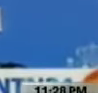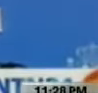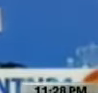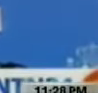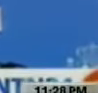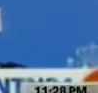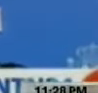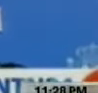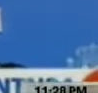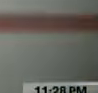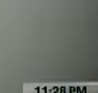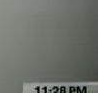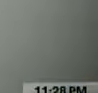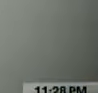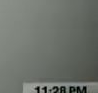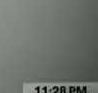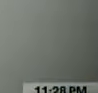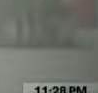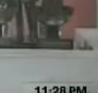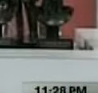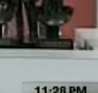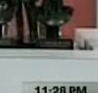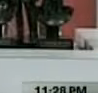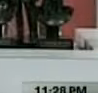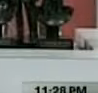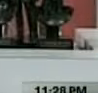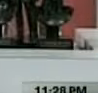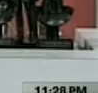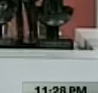libertad en Venezuela.